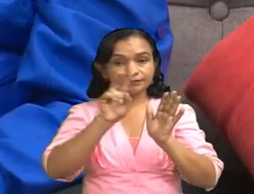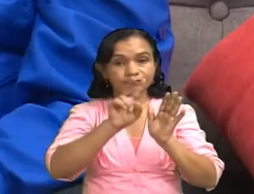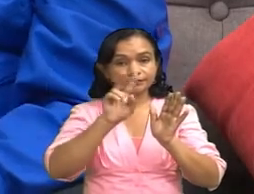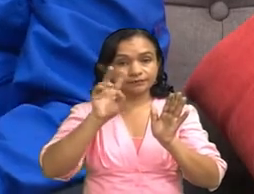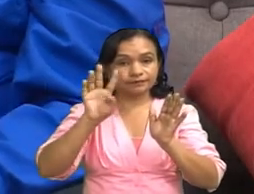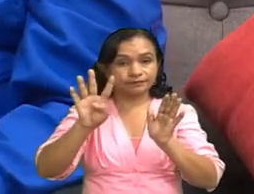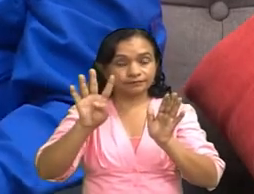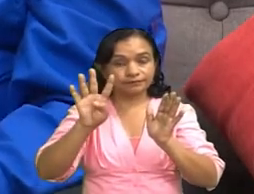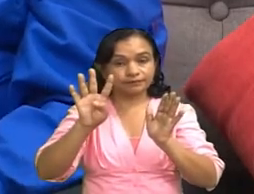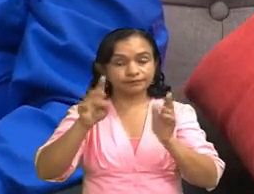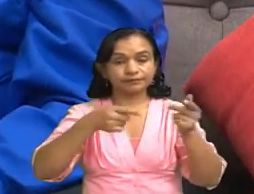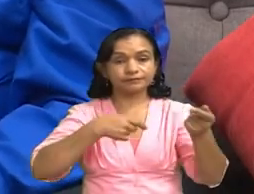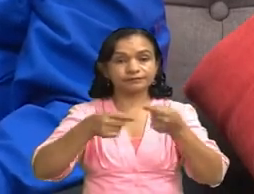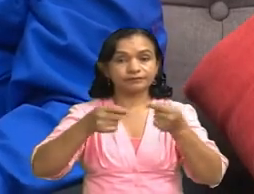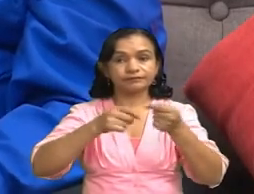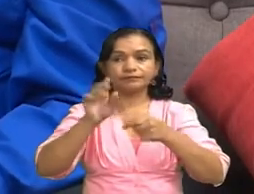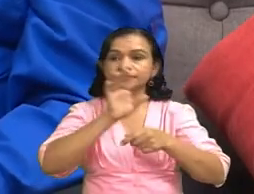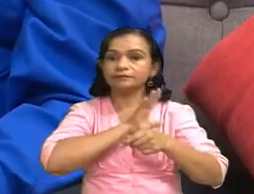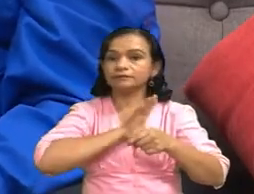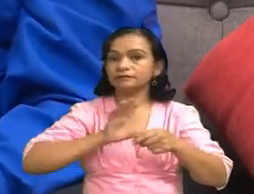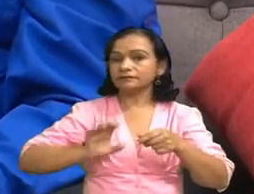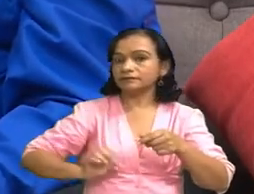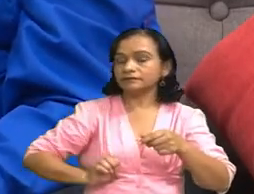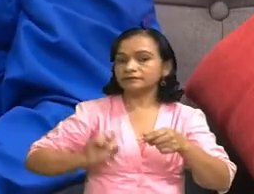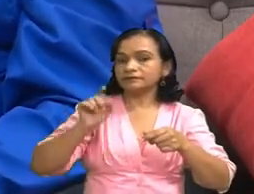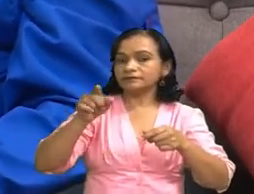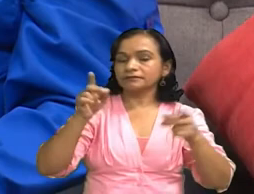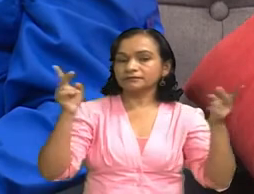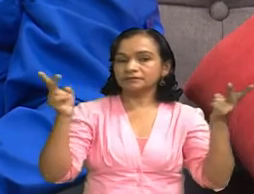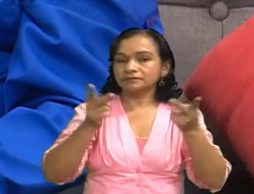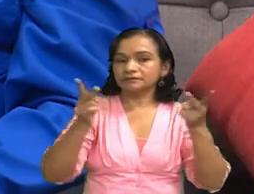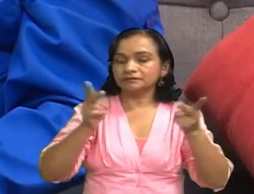24 de ellos exportan a El Salvador, son ciudadanos salvadoreños.